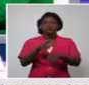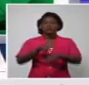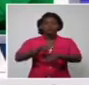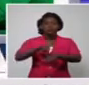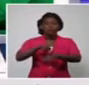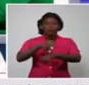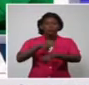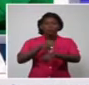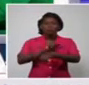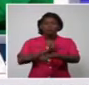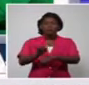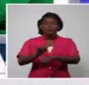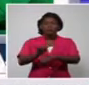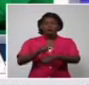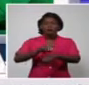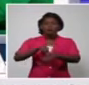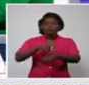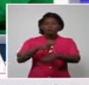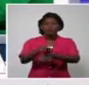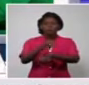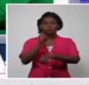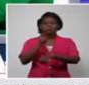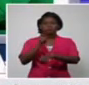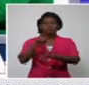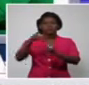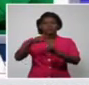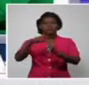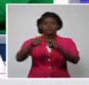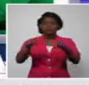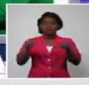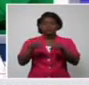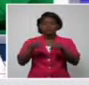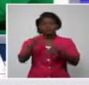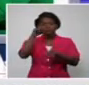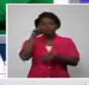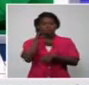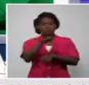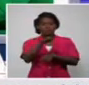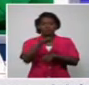ingresado todo el tiempo en terapia intensiva.